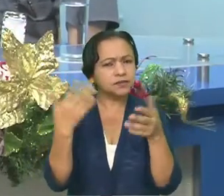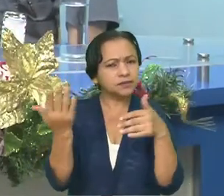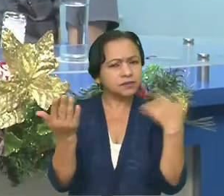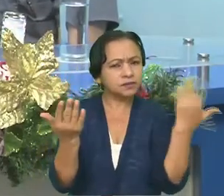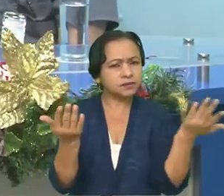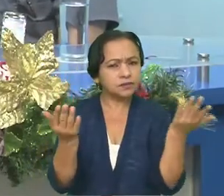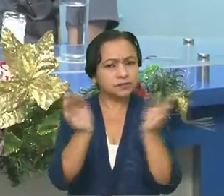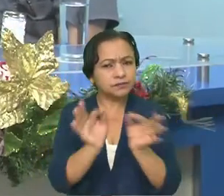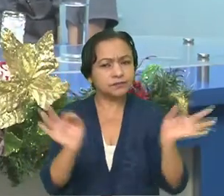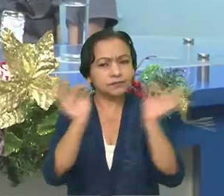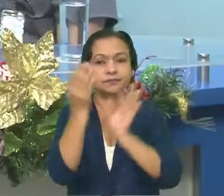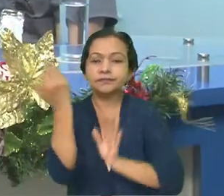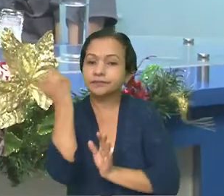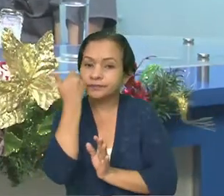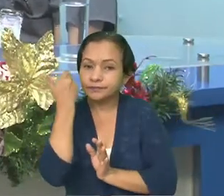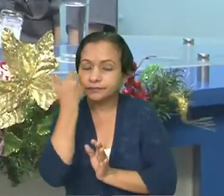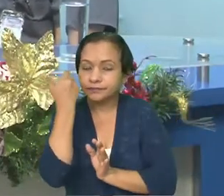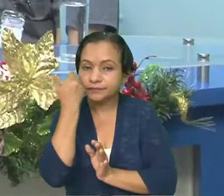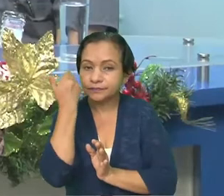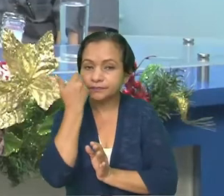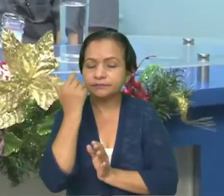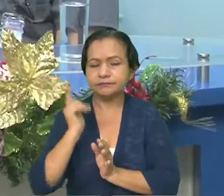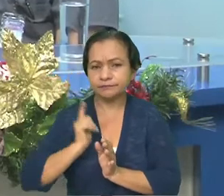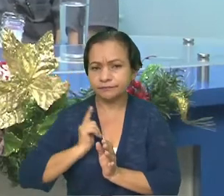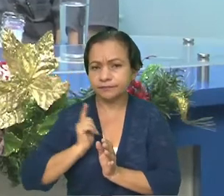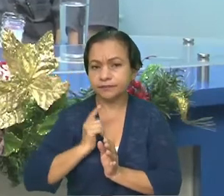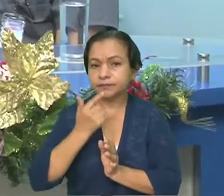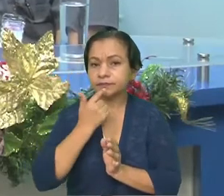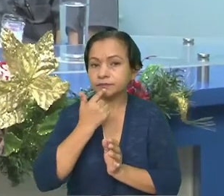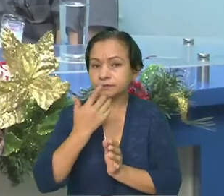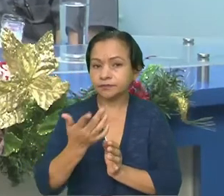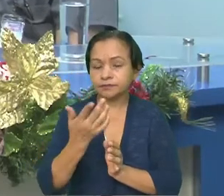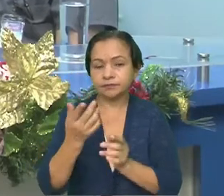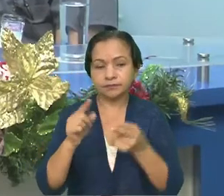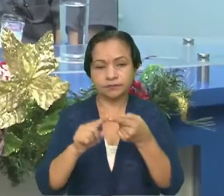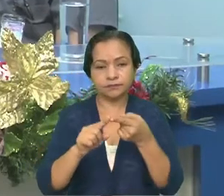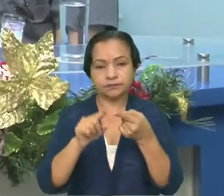esas principales enfermedades que se presentan a causa de la